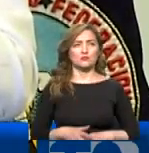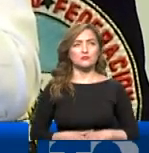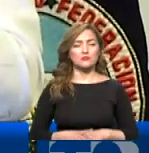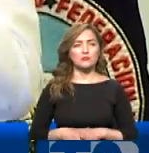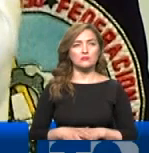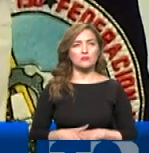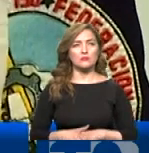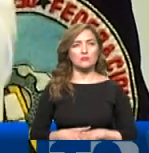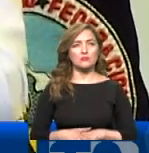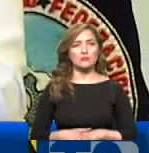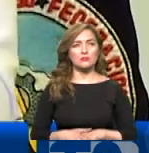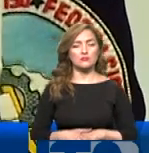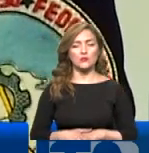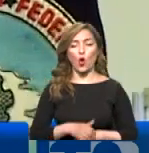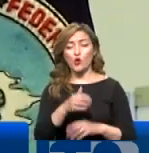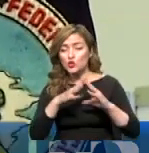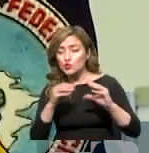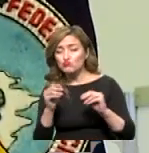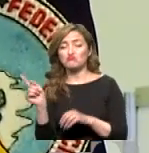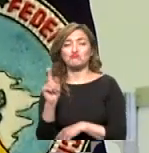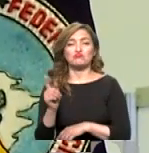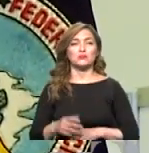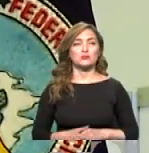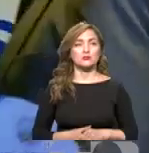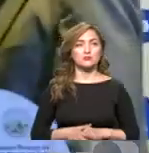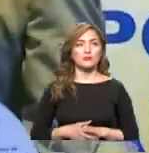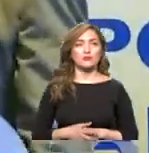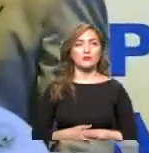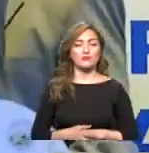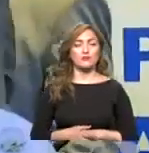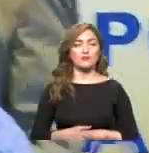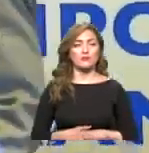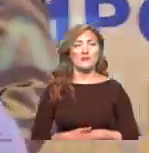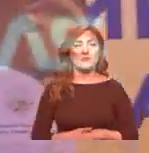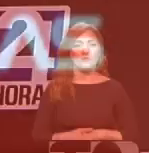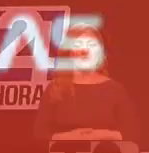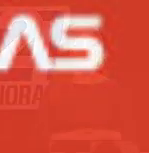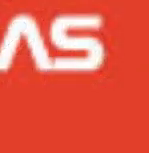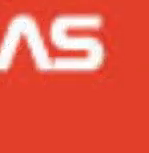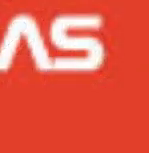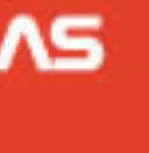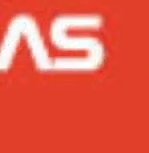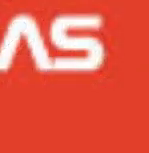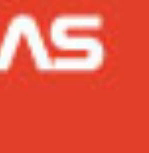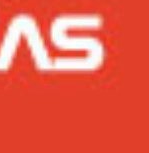No hay otra solución, señores, que esa. Dayana Monroy, 24 horas.